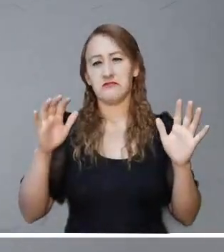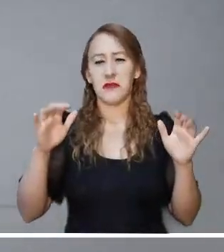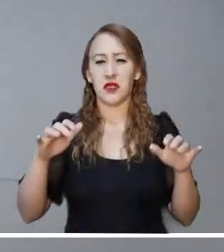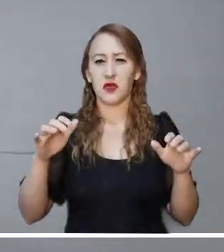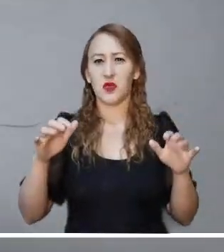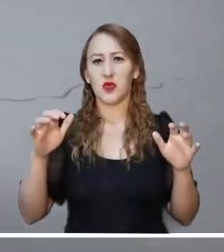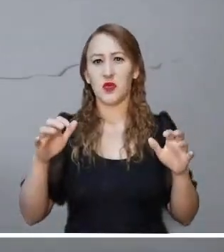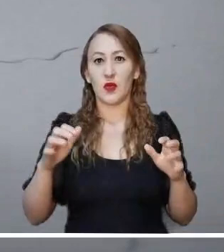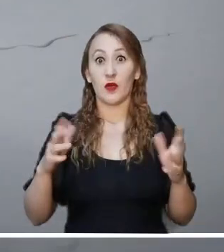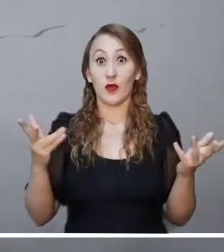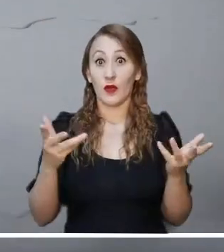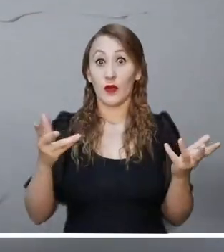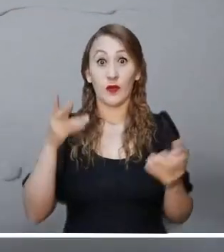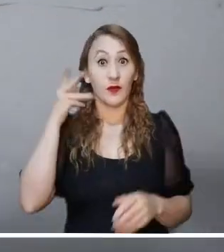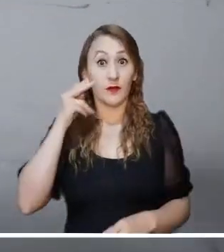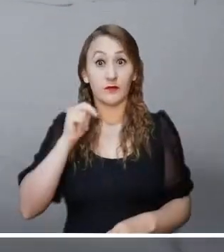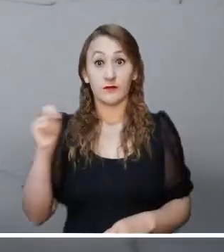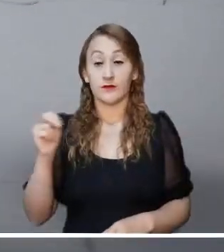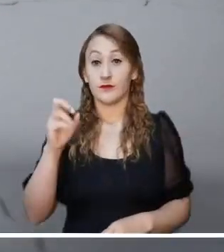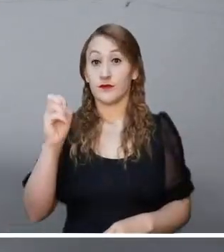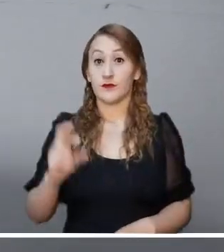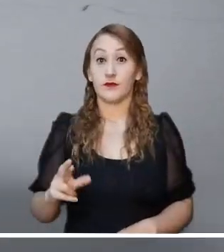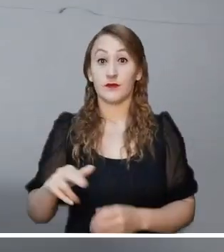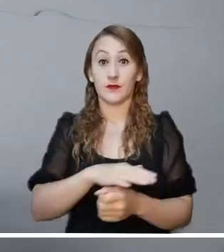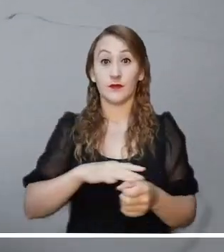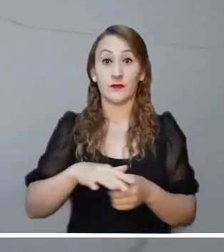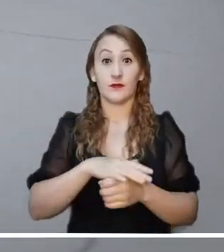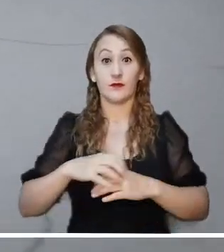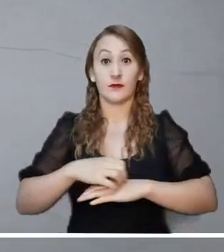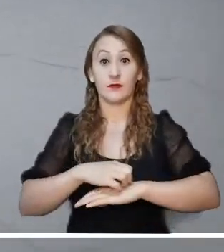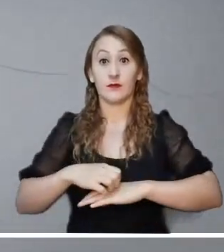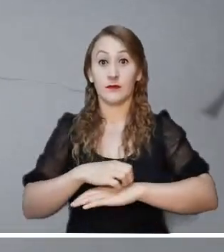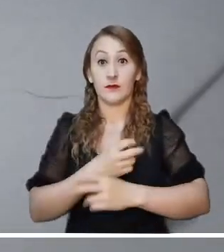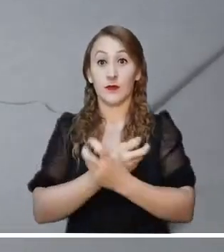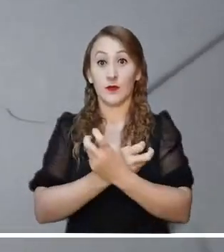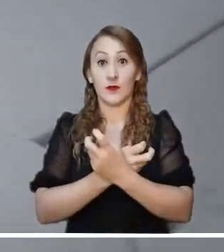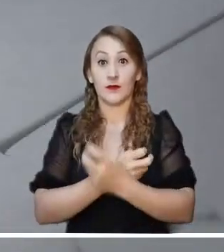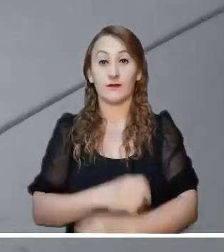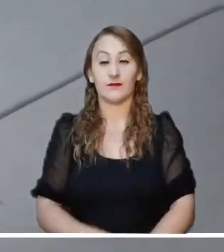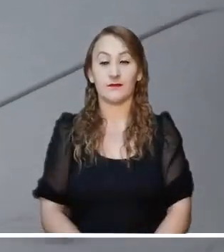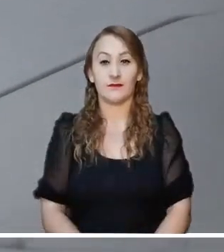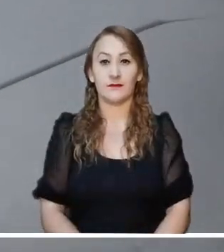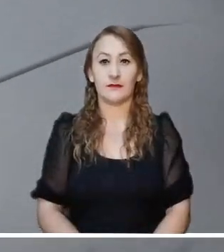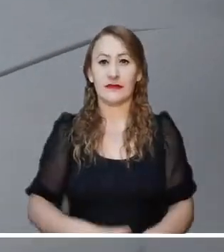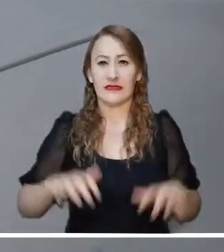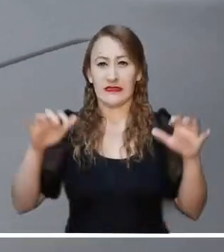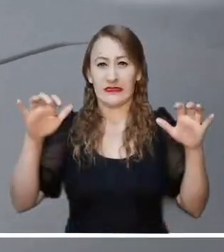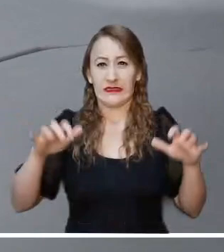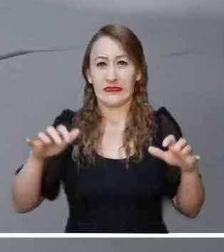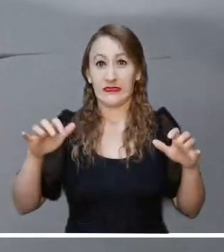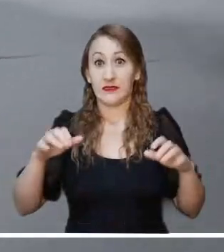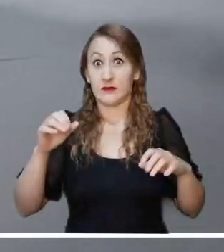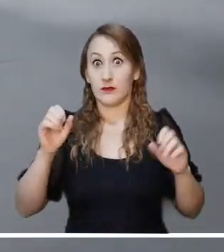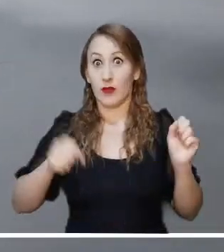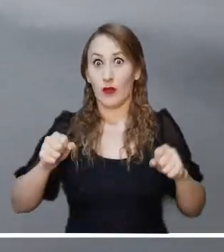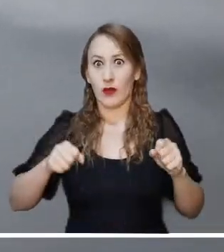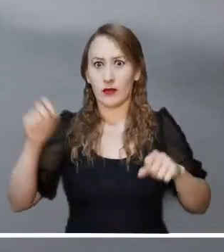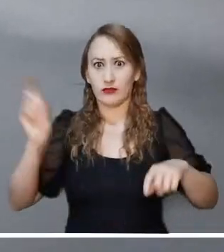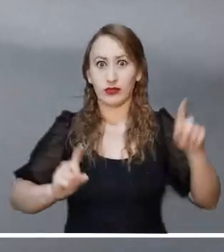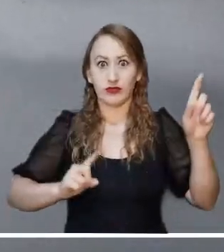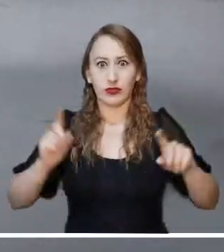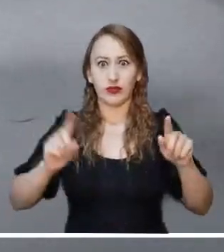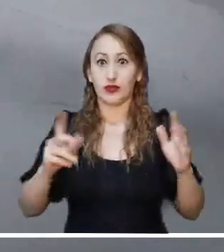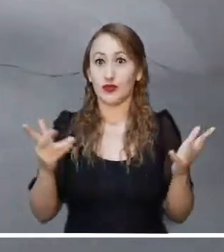En la región andina, la densa nubosidad podría provocar lluvias en amplios sectores, sobre todo en algunas zonas de Huila, Tolima y Boyacá.